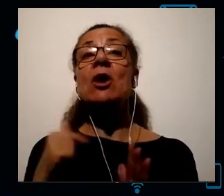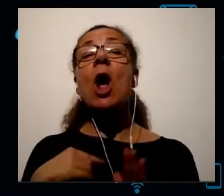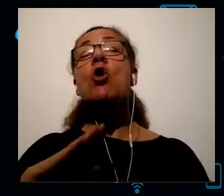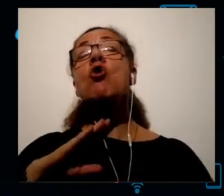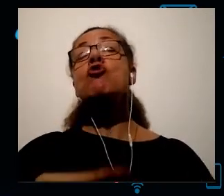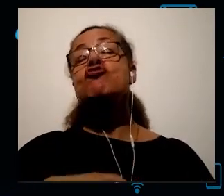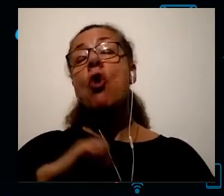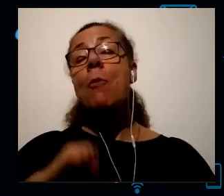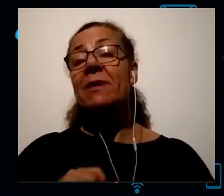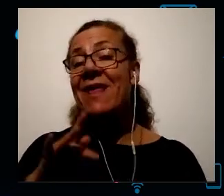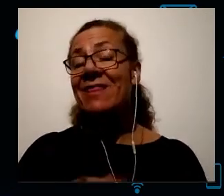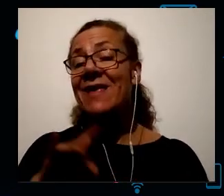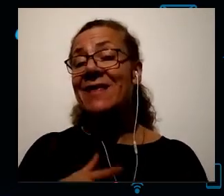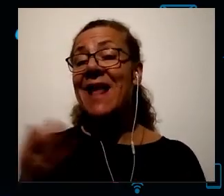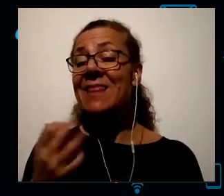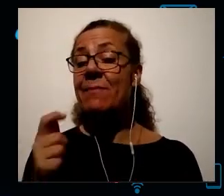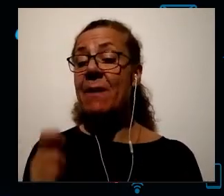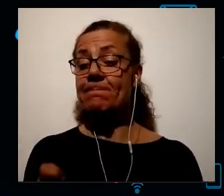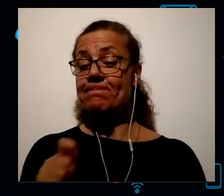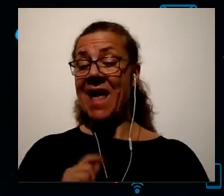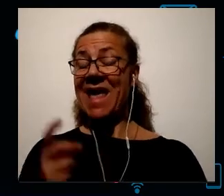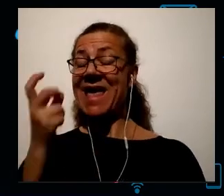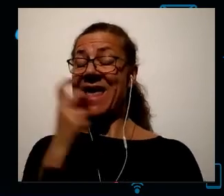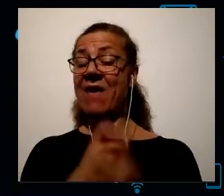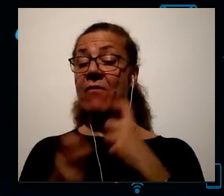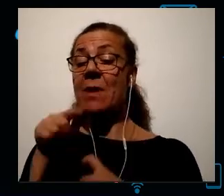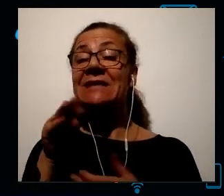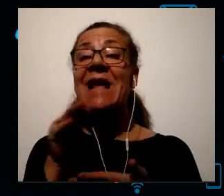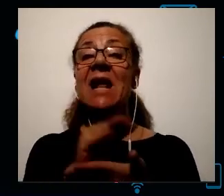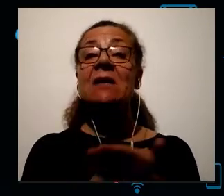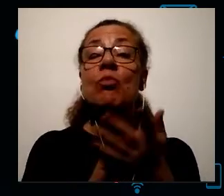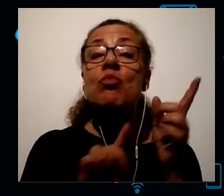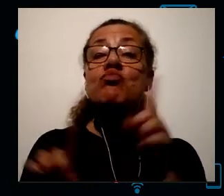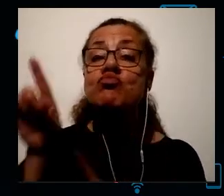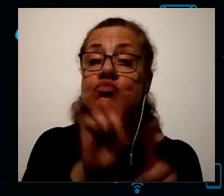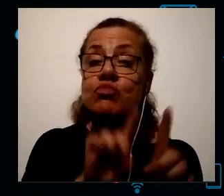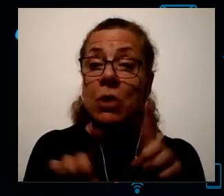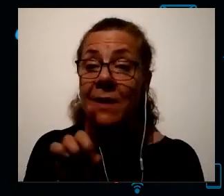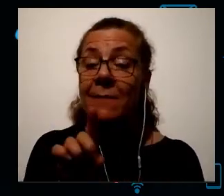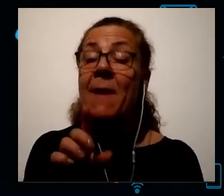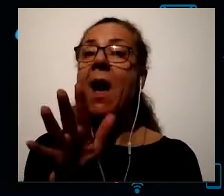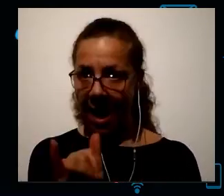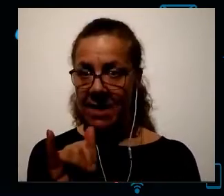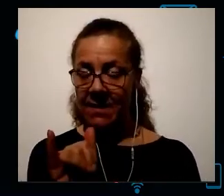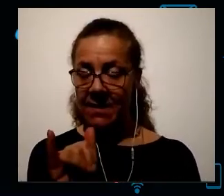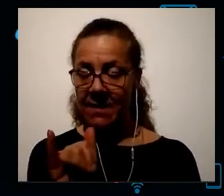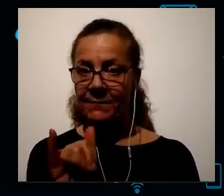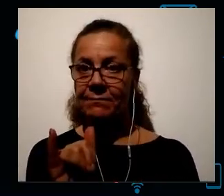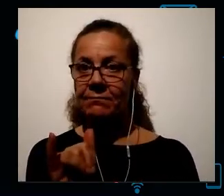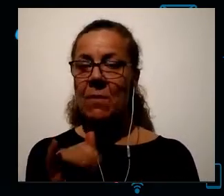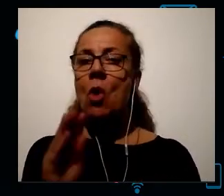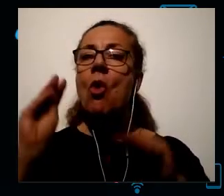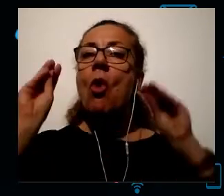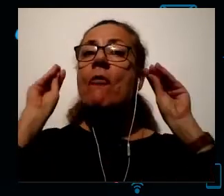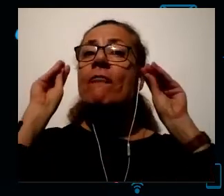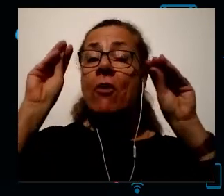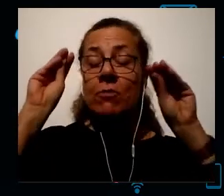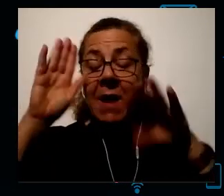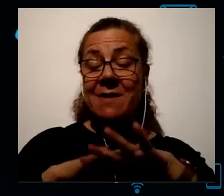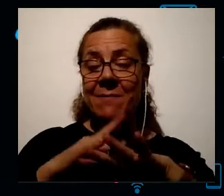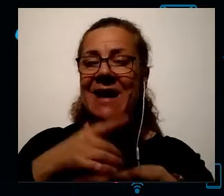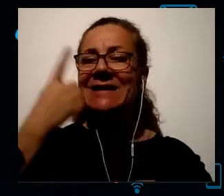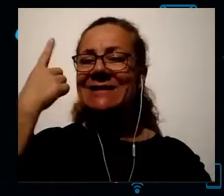nos tiene que informar de que esa resolución de problemas existe formar para ser capaces de